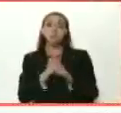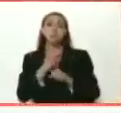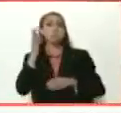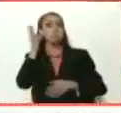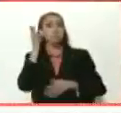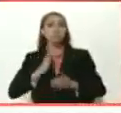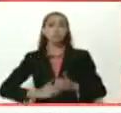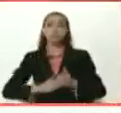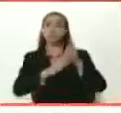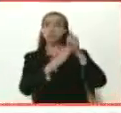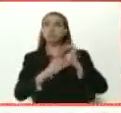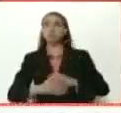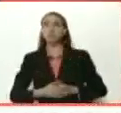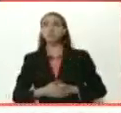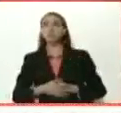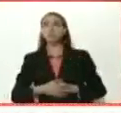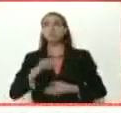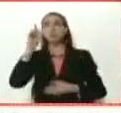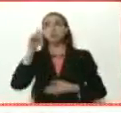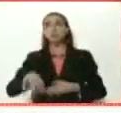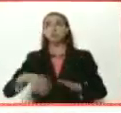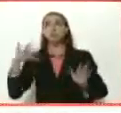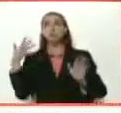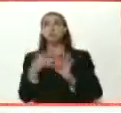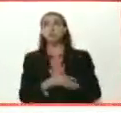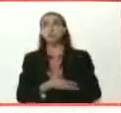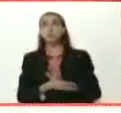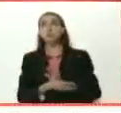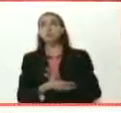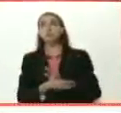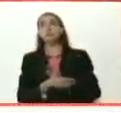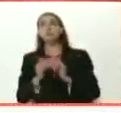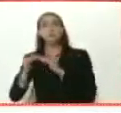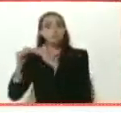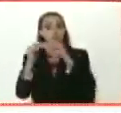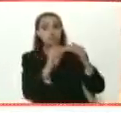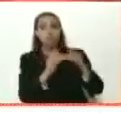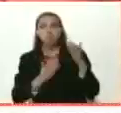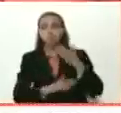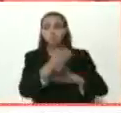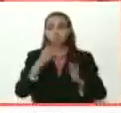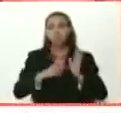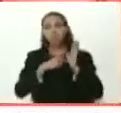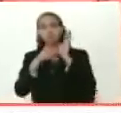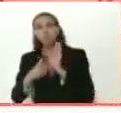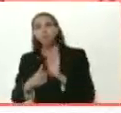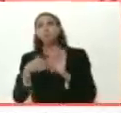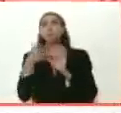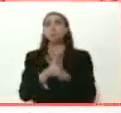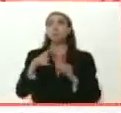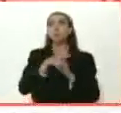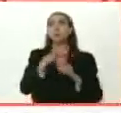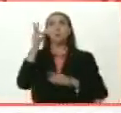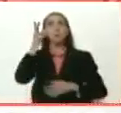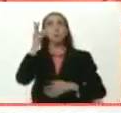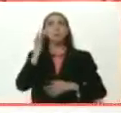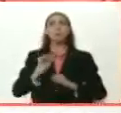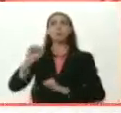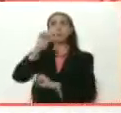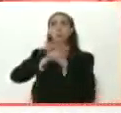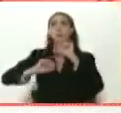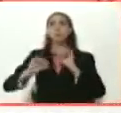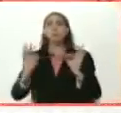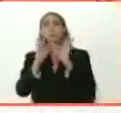delegadas. También la prohibición absoluta de la mediación y la conciliación en hechos de violencia contra la mujer. Igual